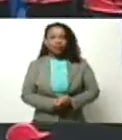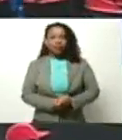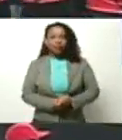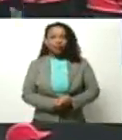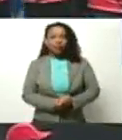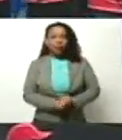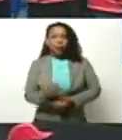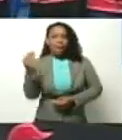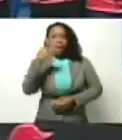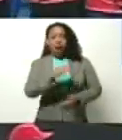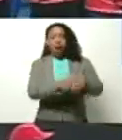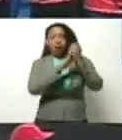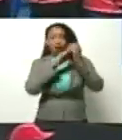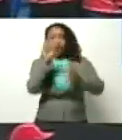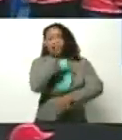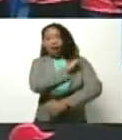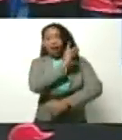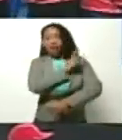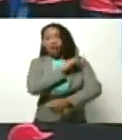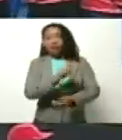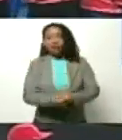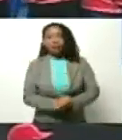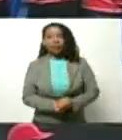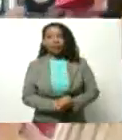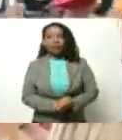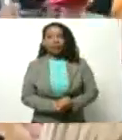más líderes que jefes